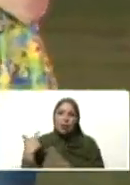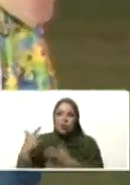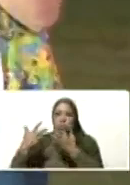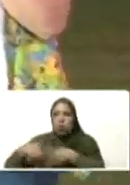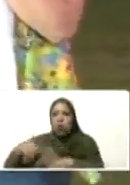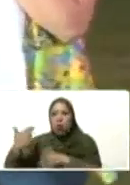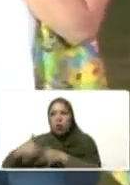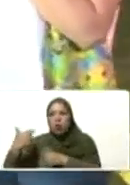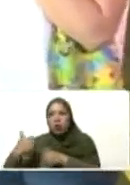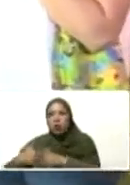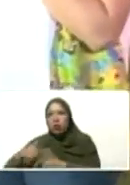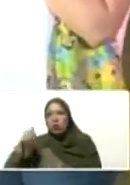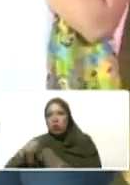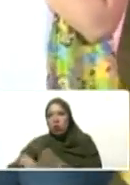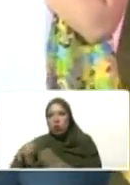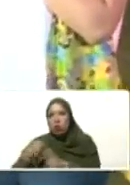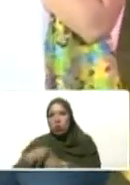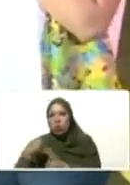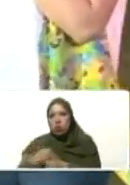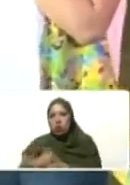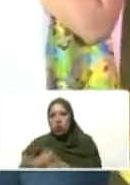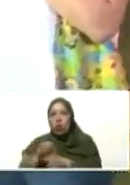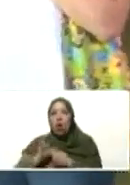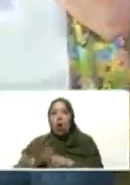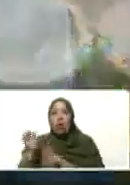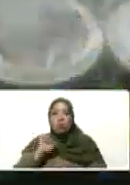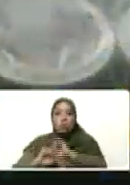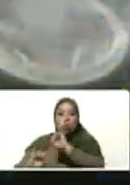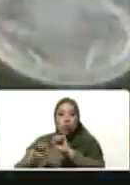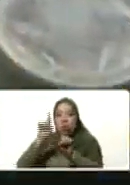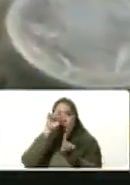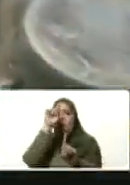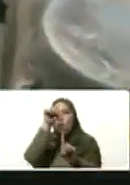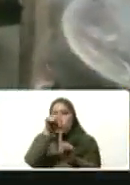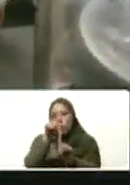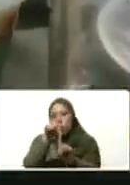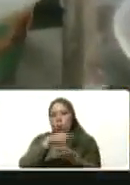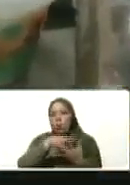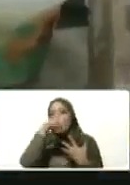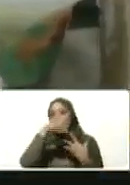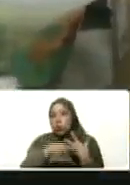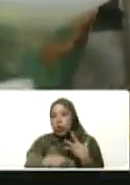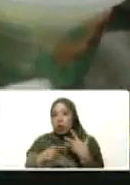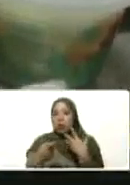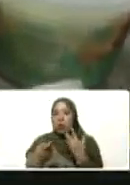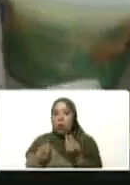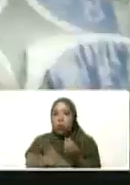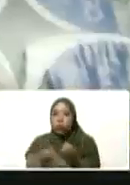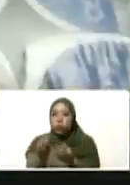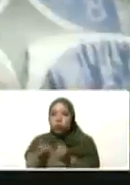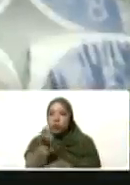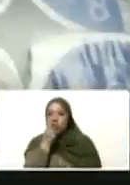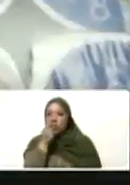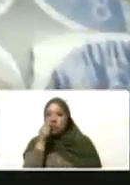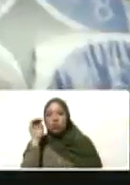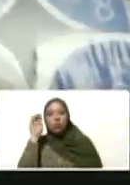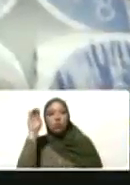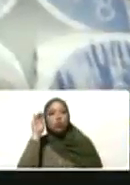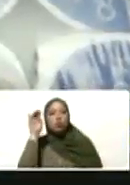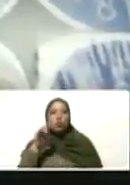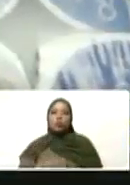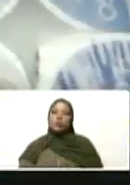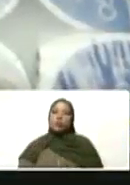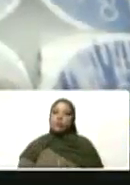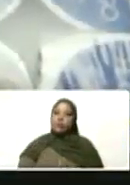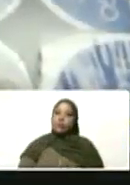del petróleo, y hoy estamos dando nosotros frente a nuestra proyección en materia productiva, proyección del futuro y la proyección